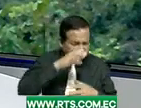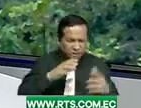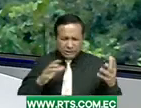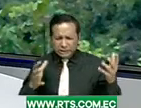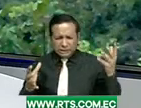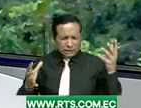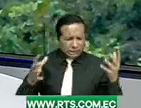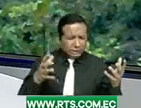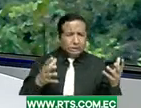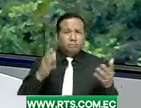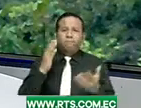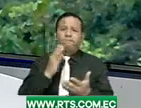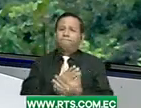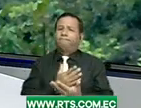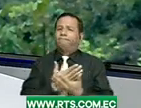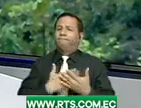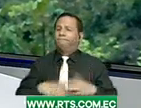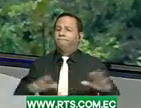climáticas.